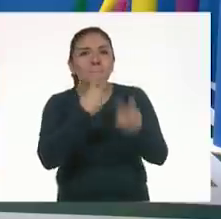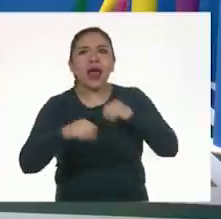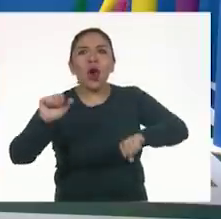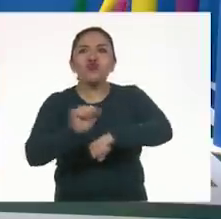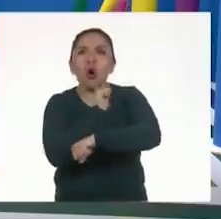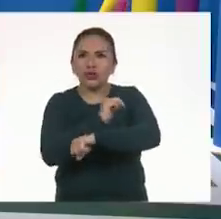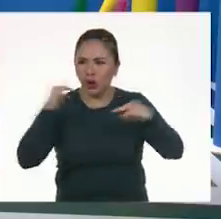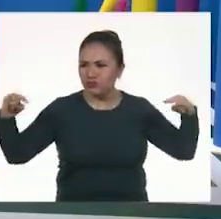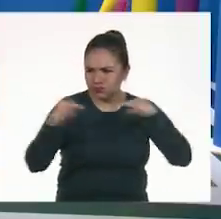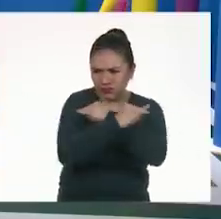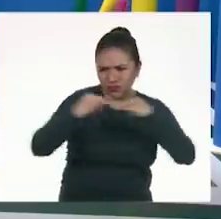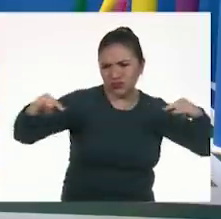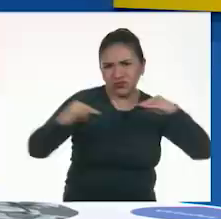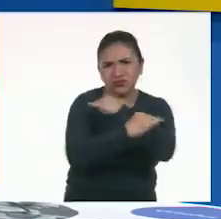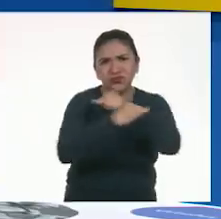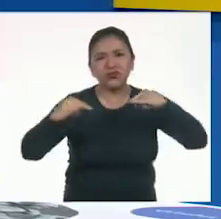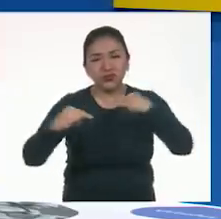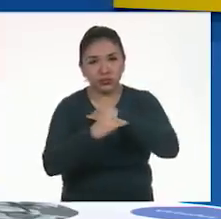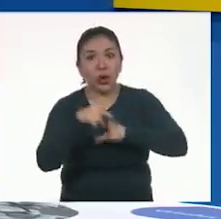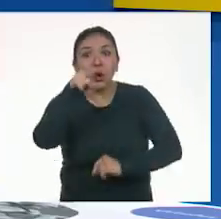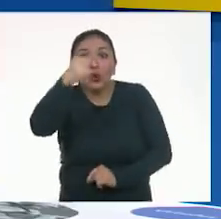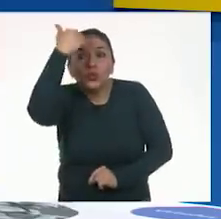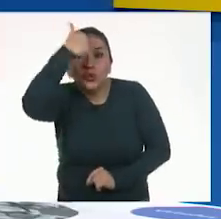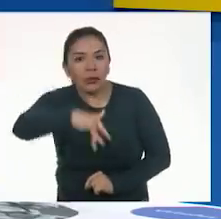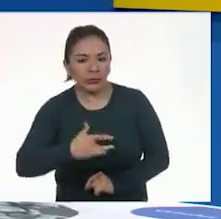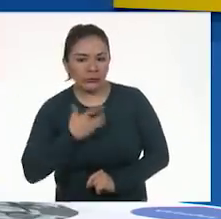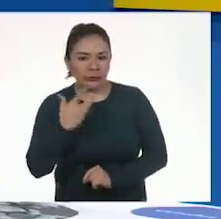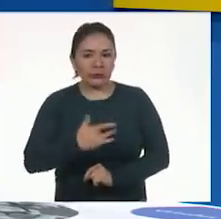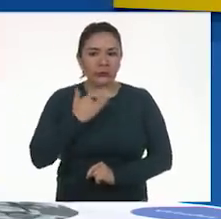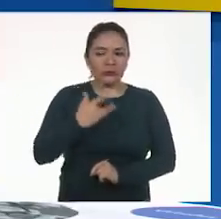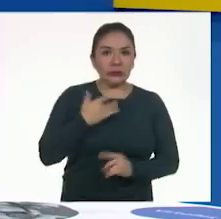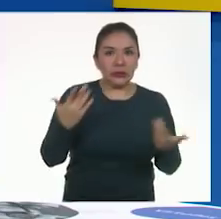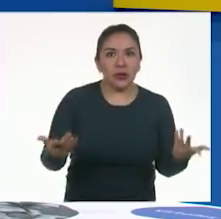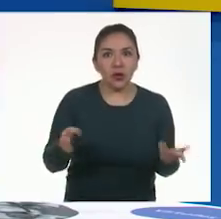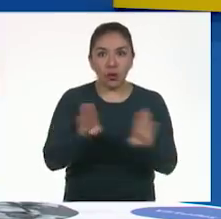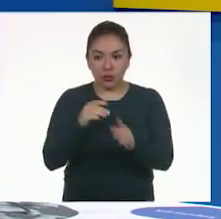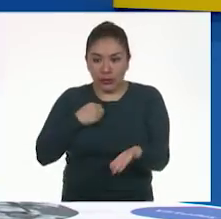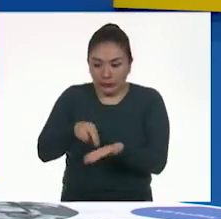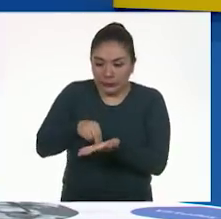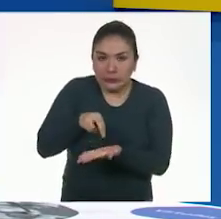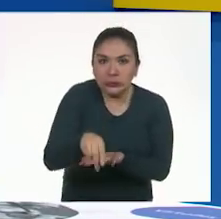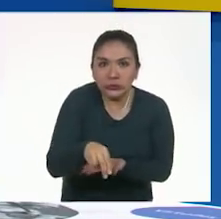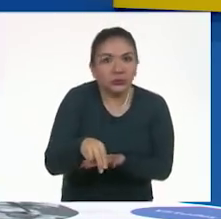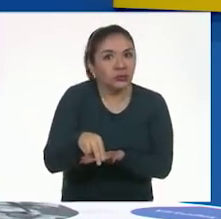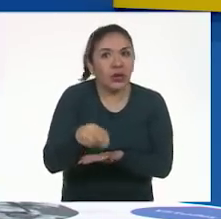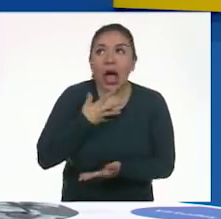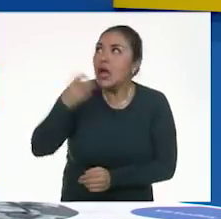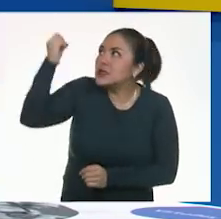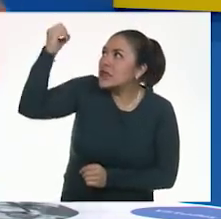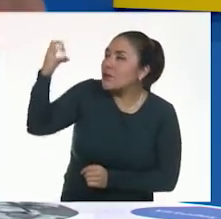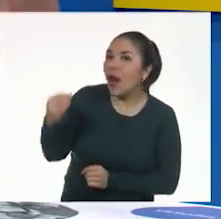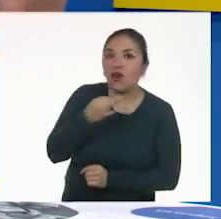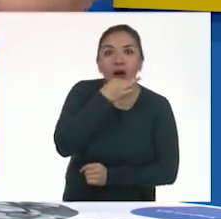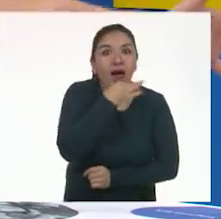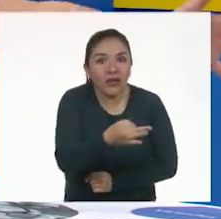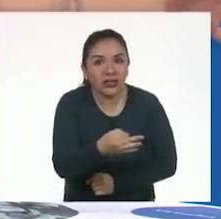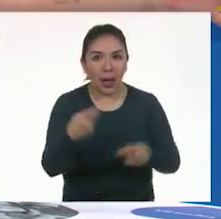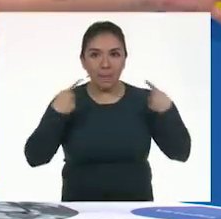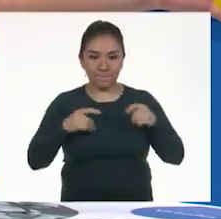carros. Tú puedes saber si para tú cruzar tienes tu semáforo, la